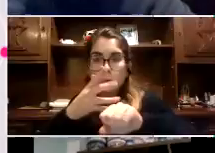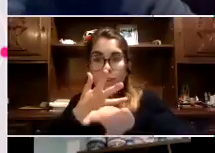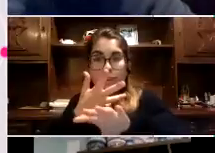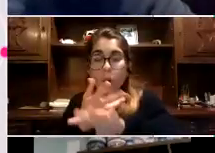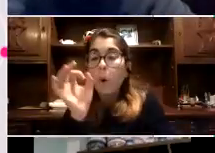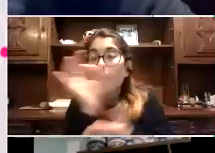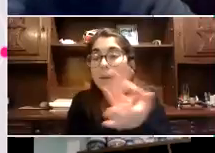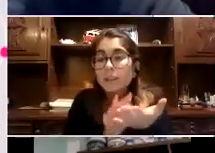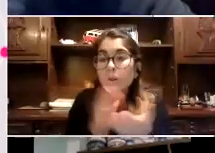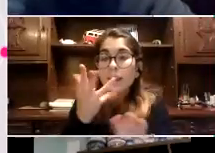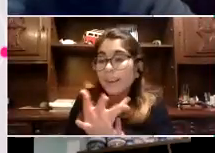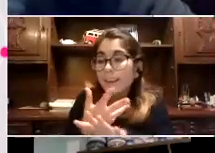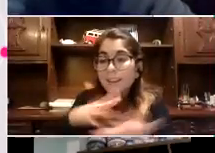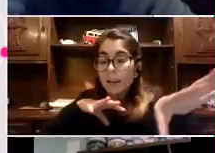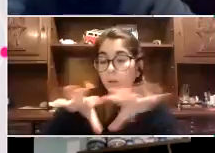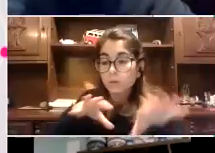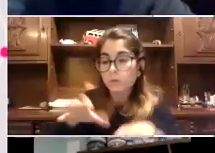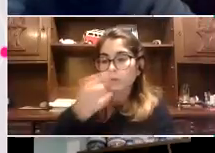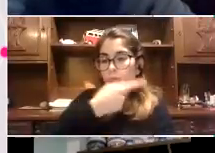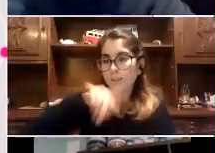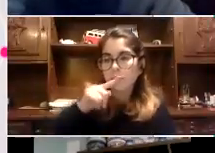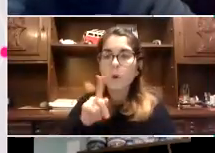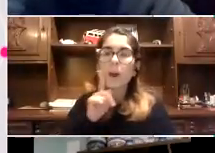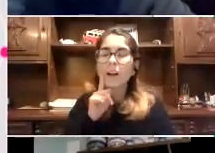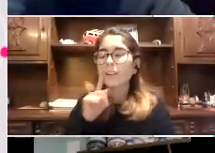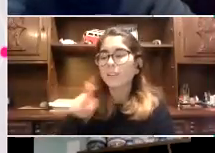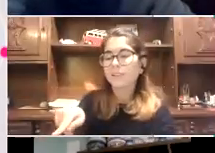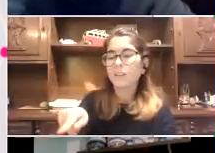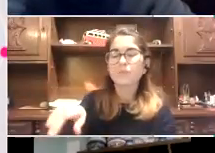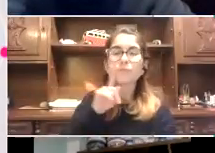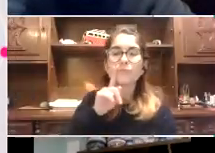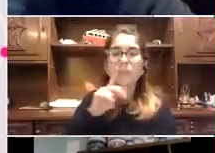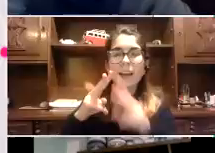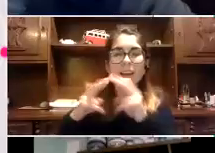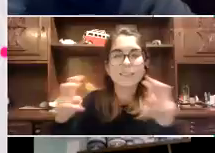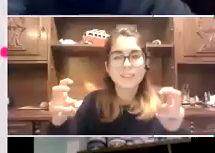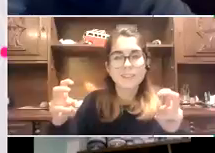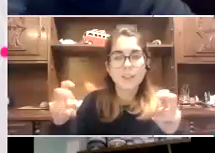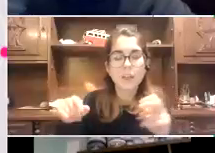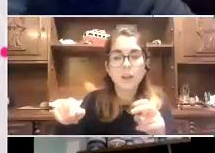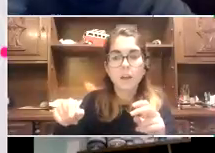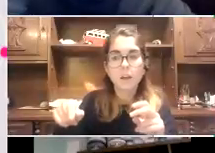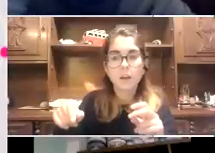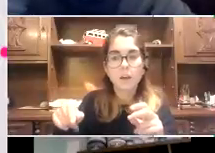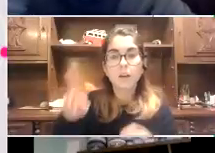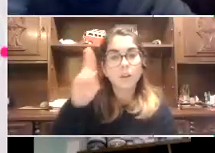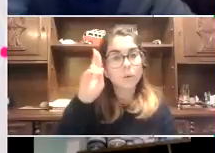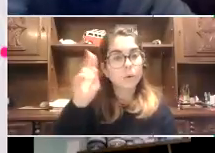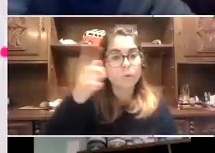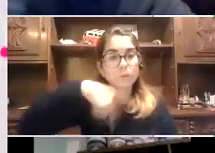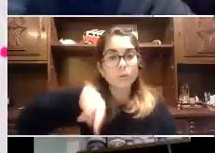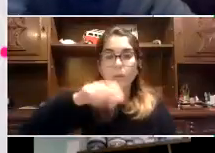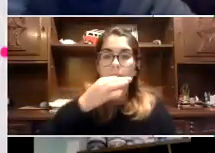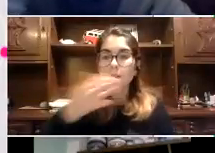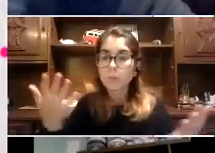que cuando hablamos de un cuerpo electrizado, o de un cuerpo que tiene carga eléctrica, recuerden, estamos hablando de